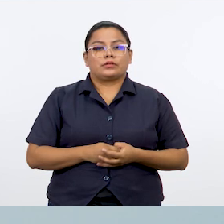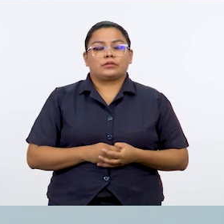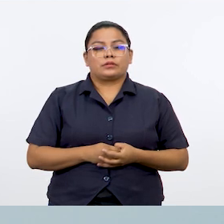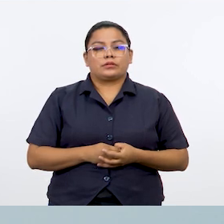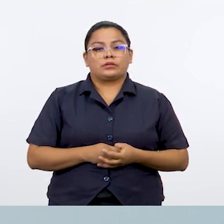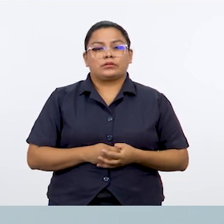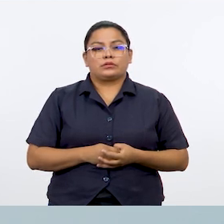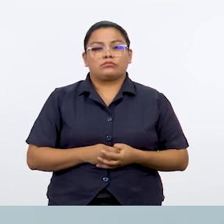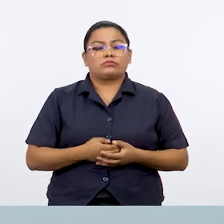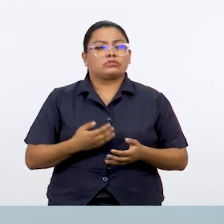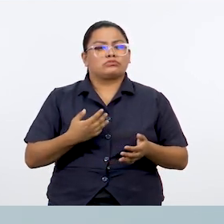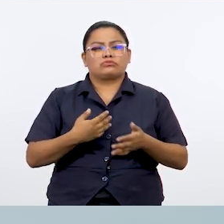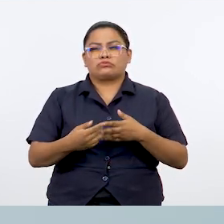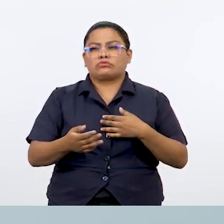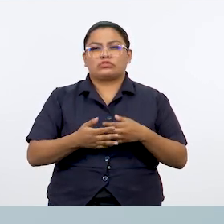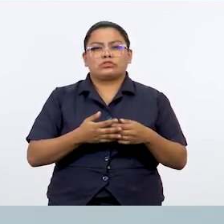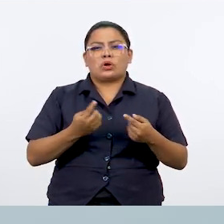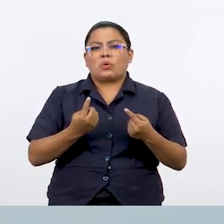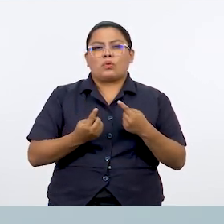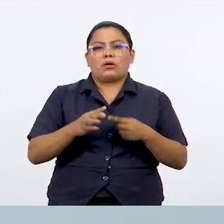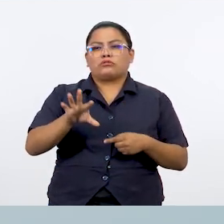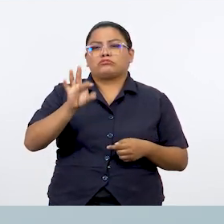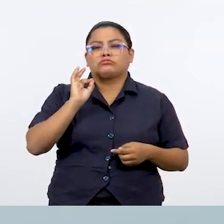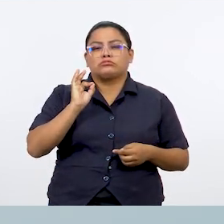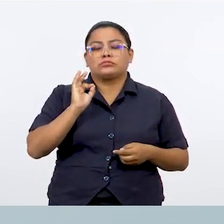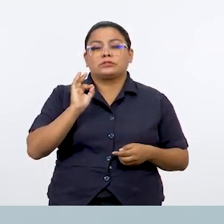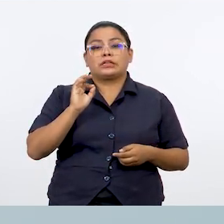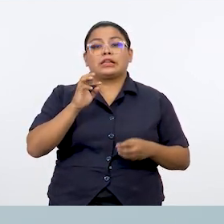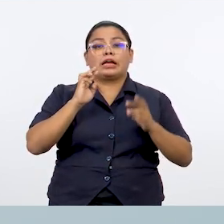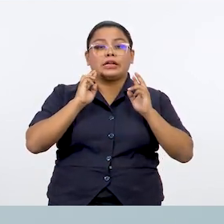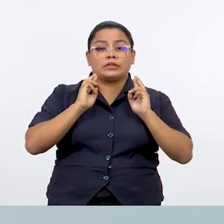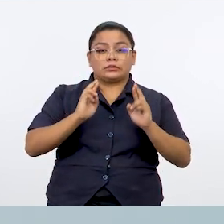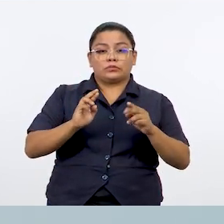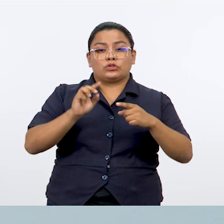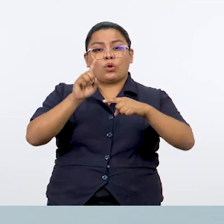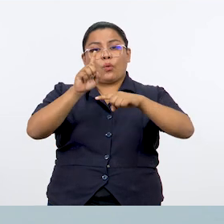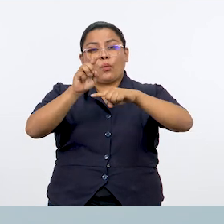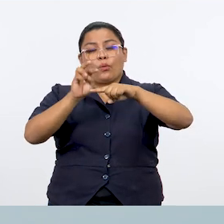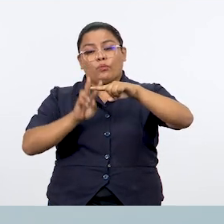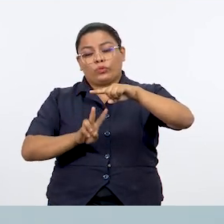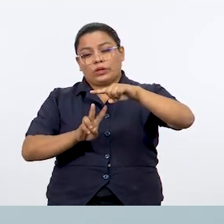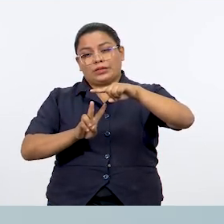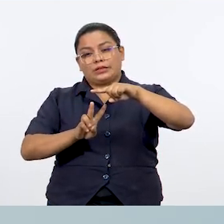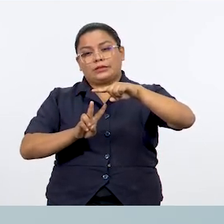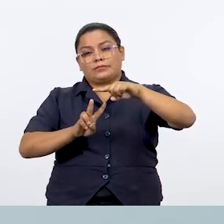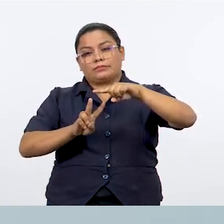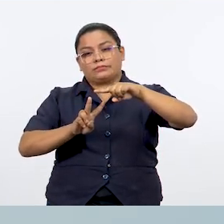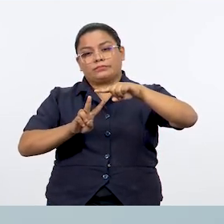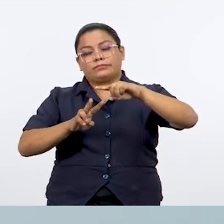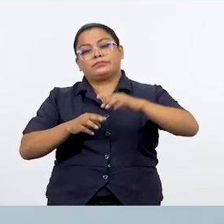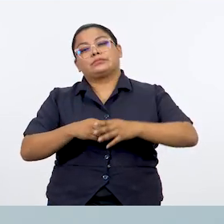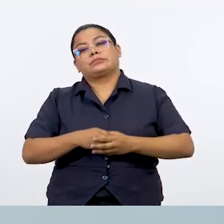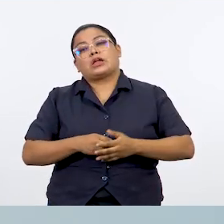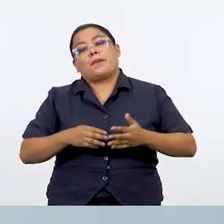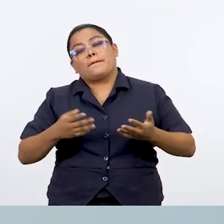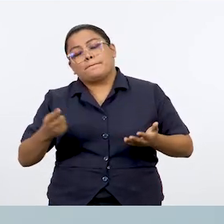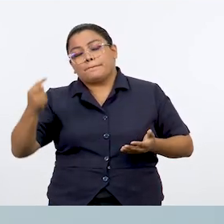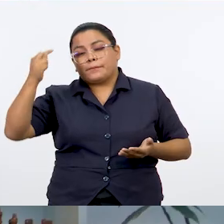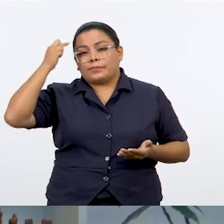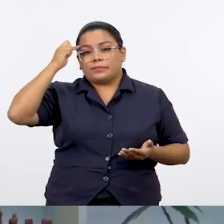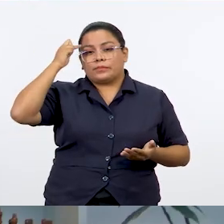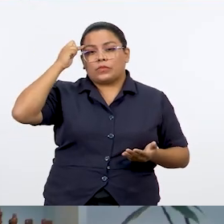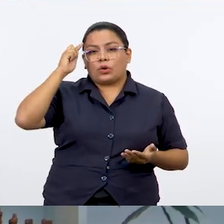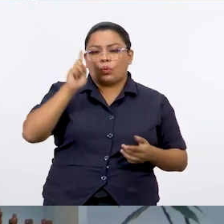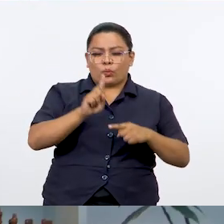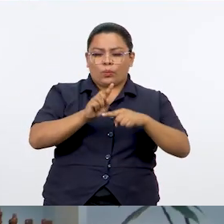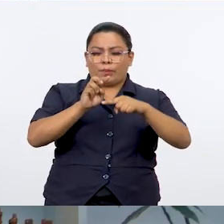Sin importar qué camino elijamos, esto va a ser igual a 1 medio. Y si pensamos